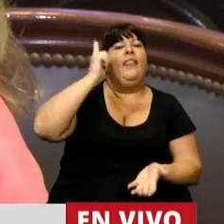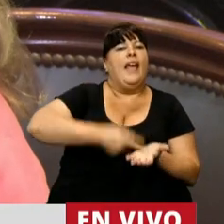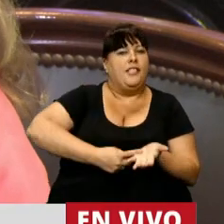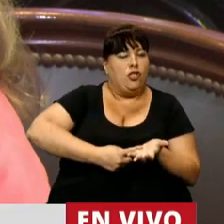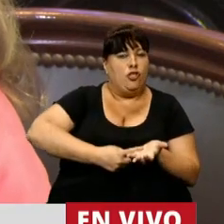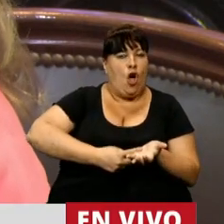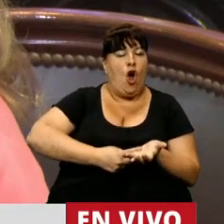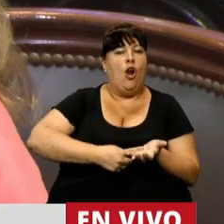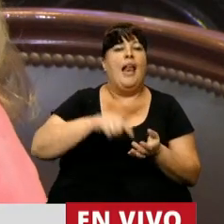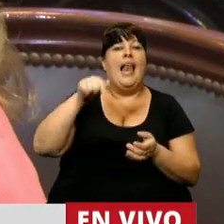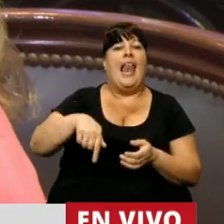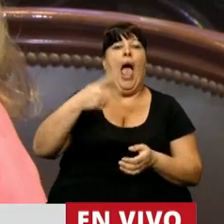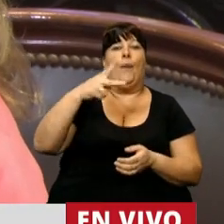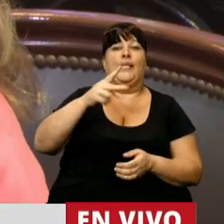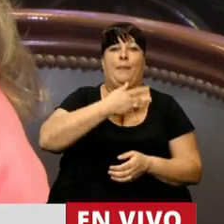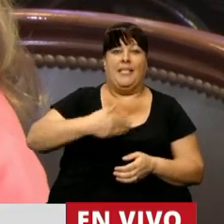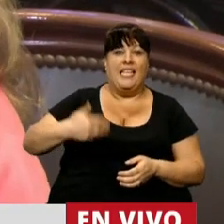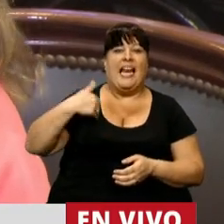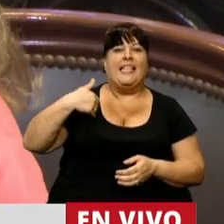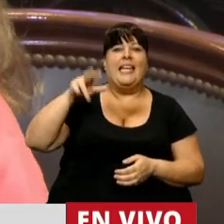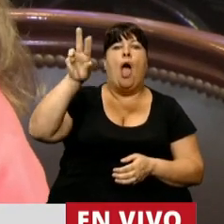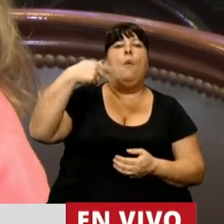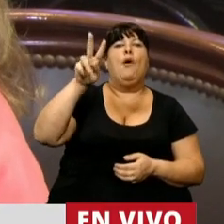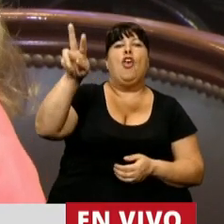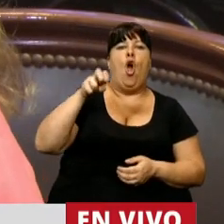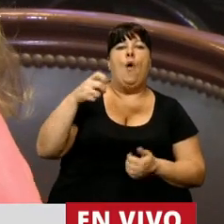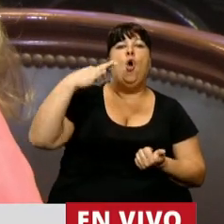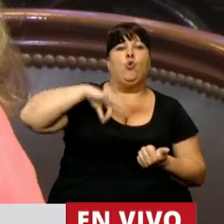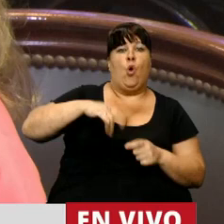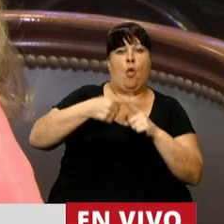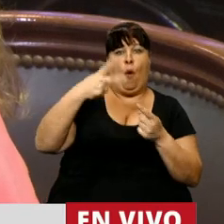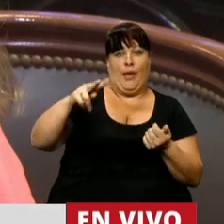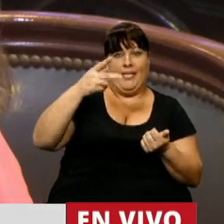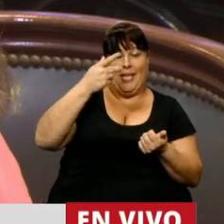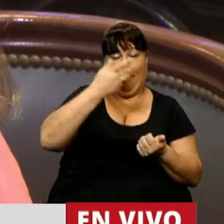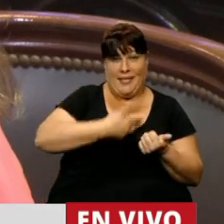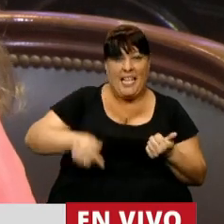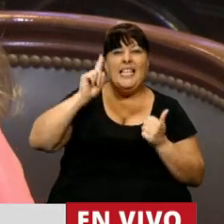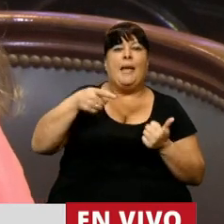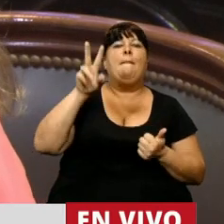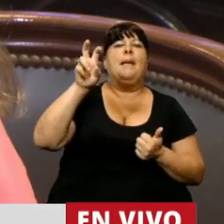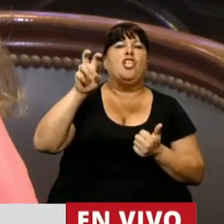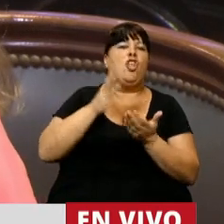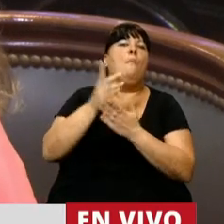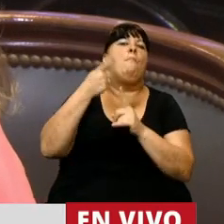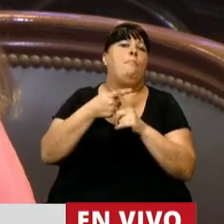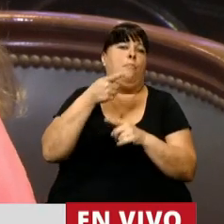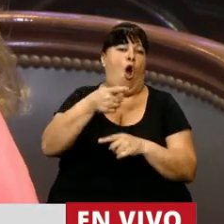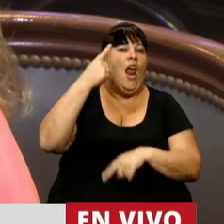dictaminar que el actual vicepresidente puede cobrar su sueldo de vicepresidente y la pensión vitalicia